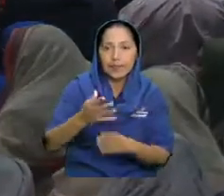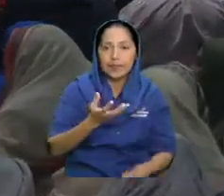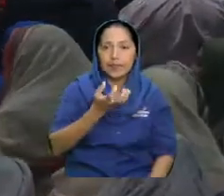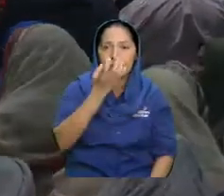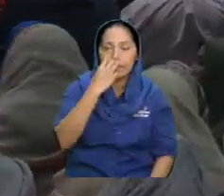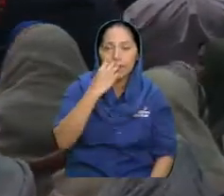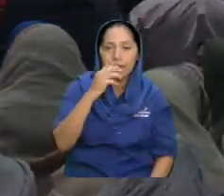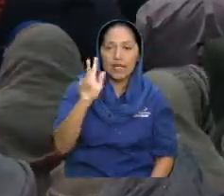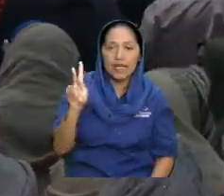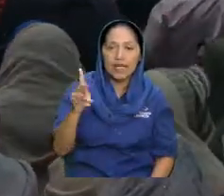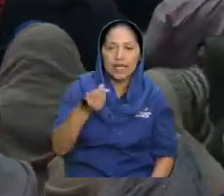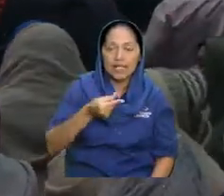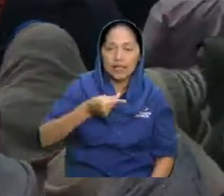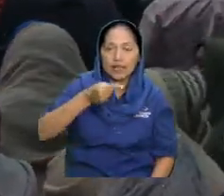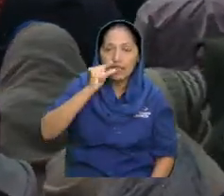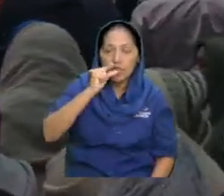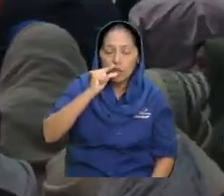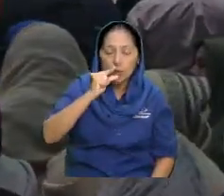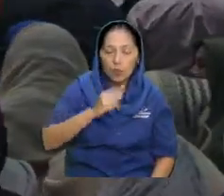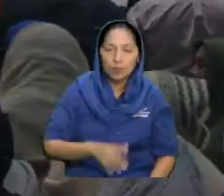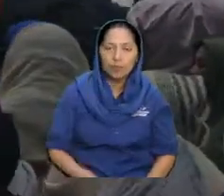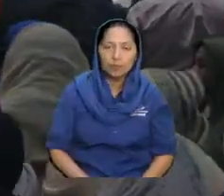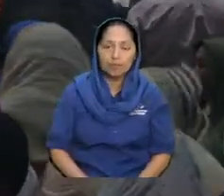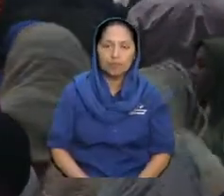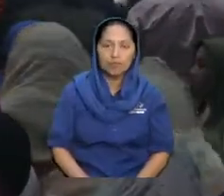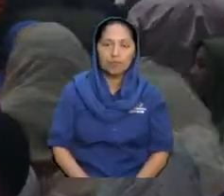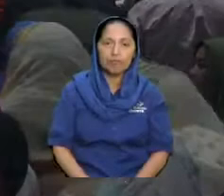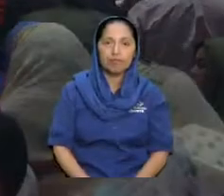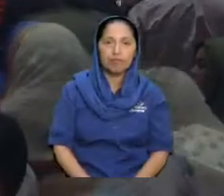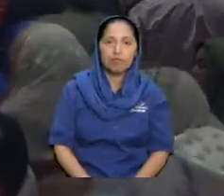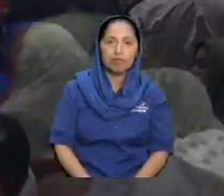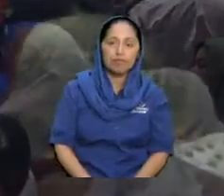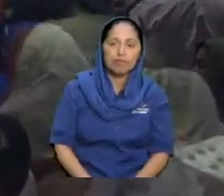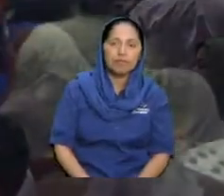Y que lleven los elementos. Gracias, hermano.